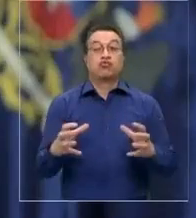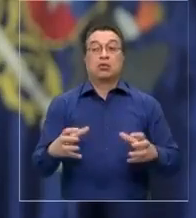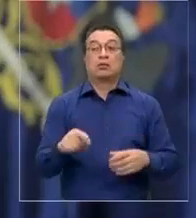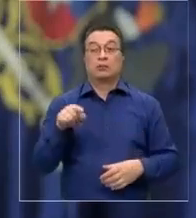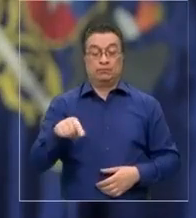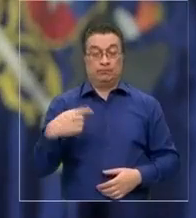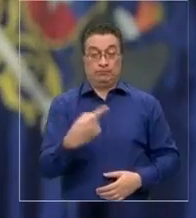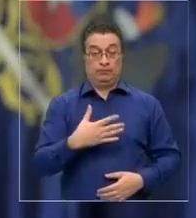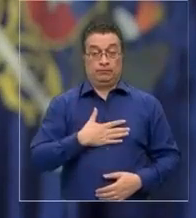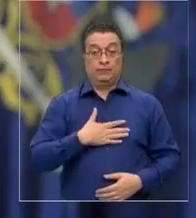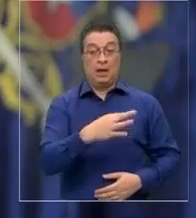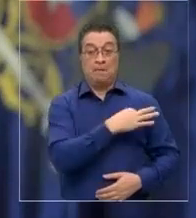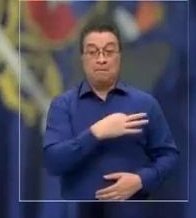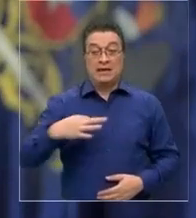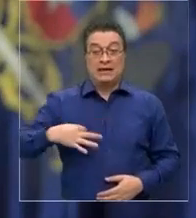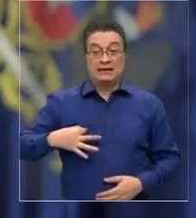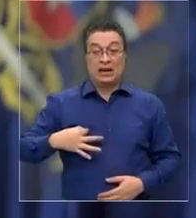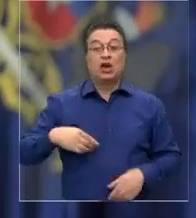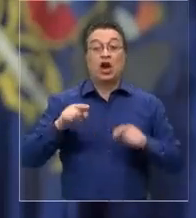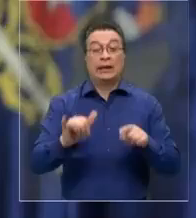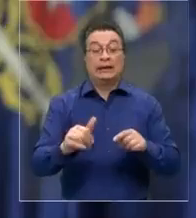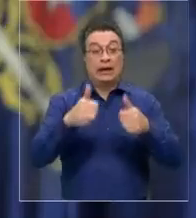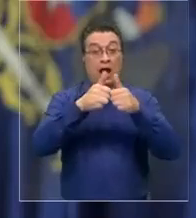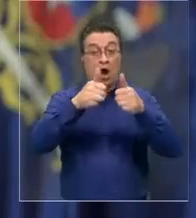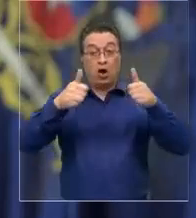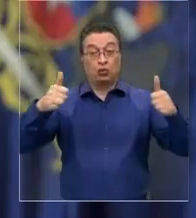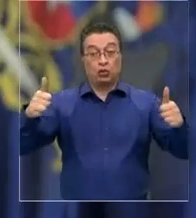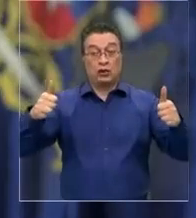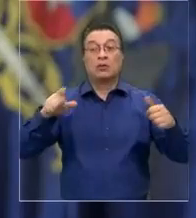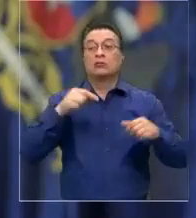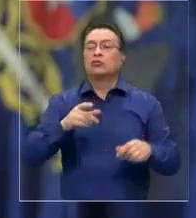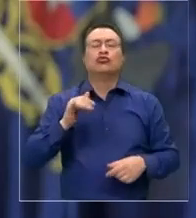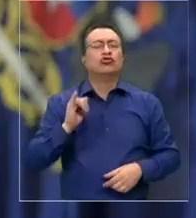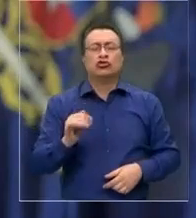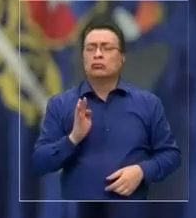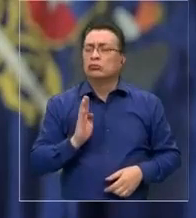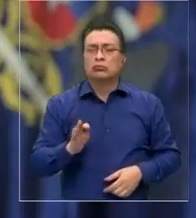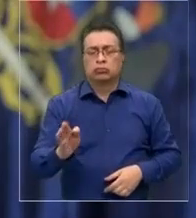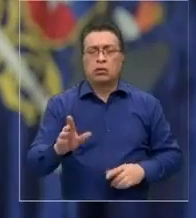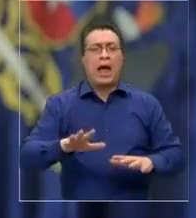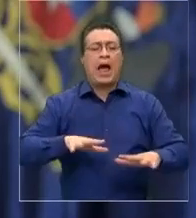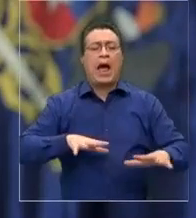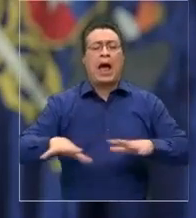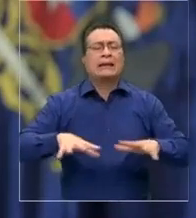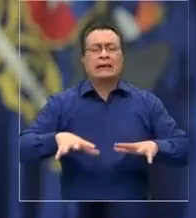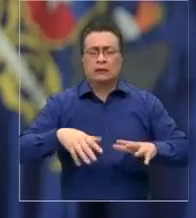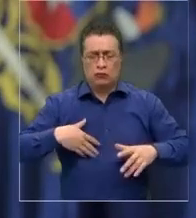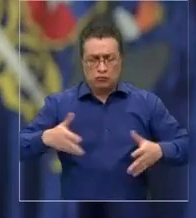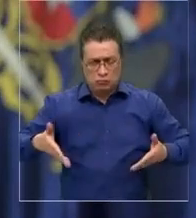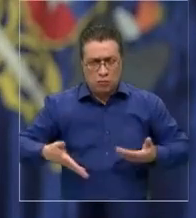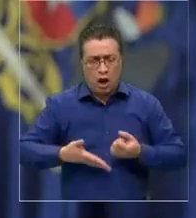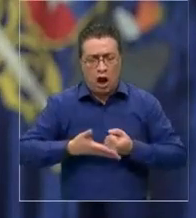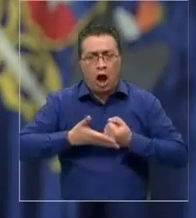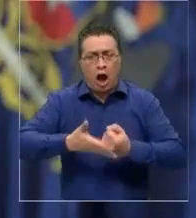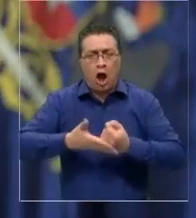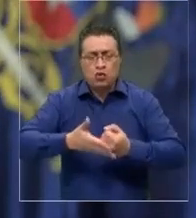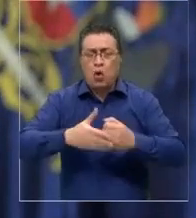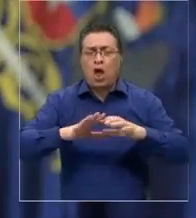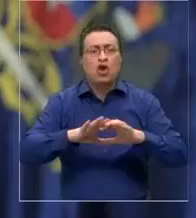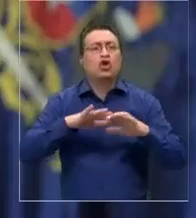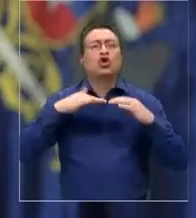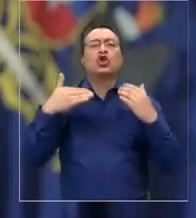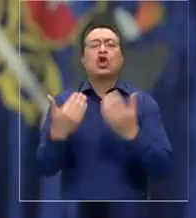Este ministerio, así como sus autoridades, han sido y seguirán siendo activos colaboradores en todos